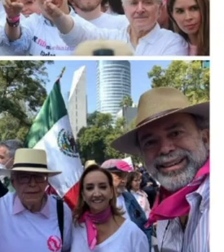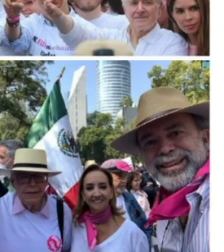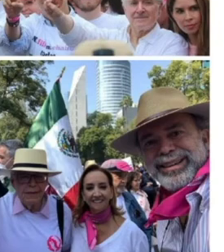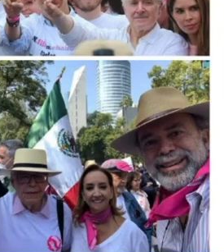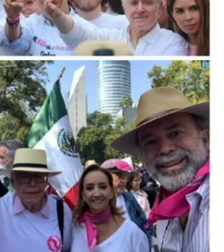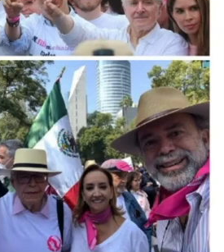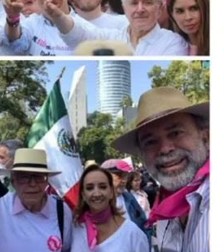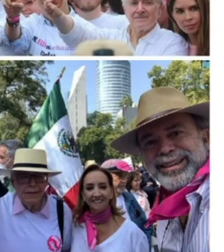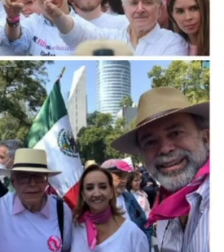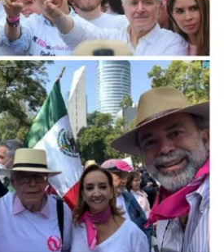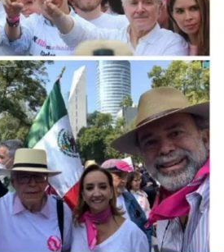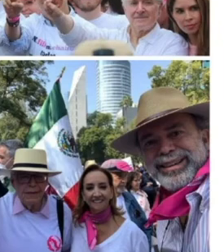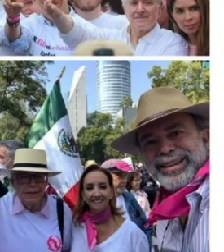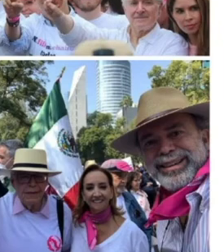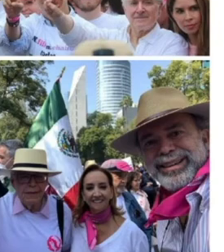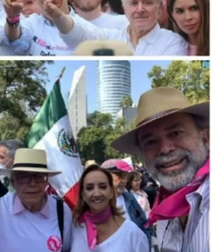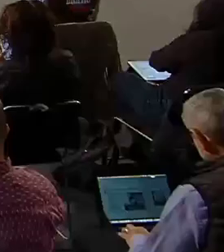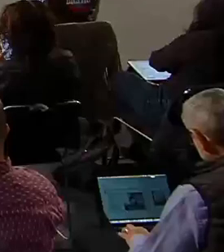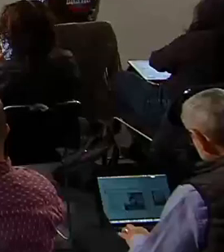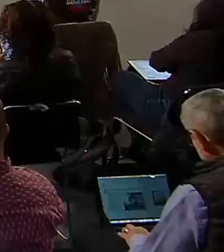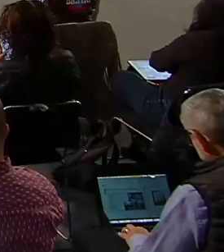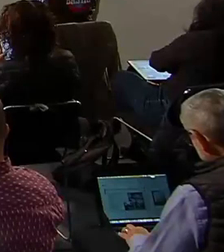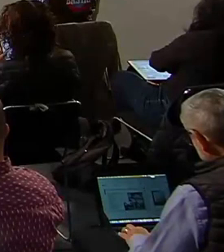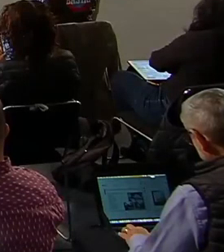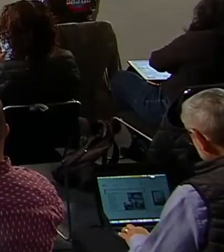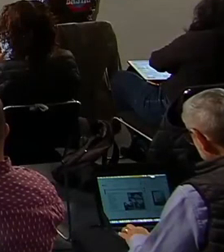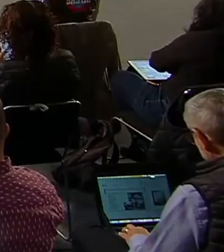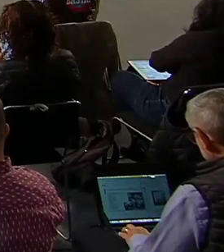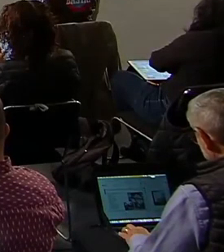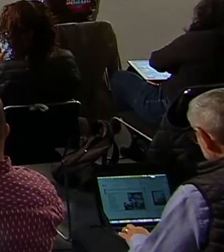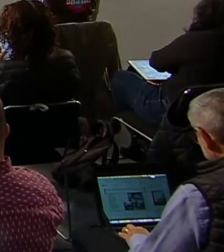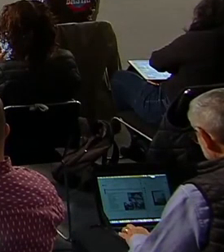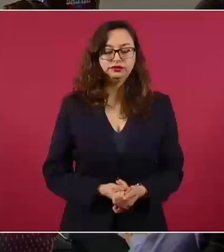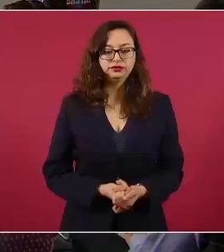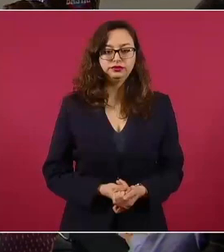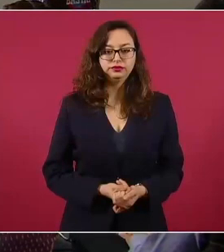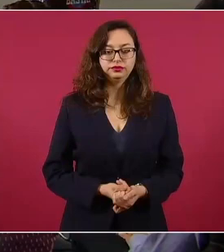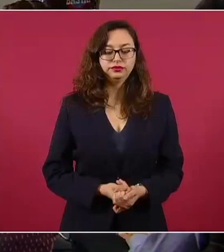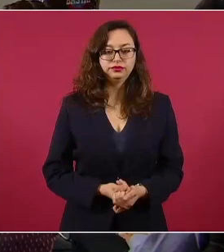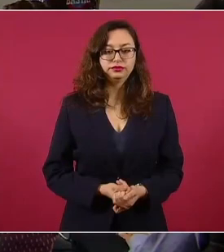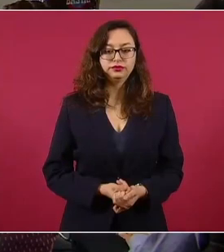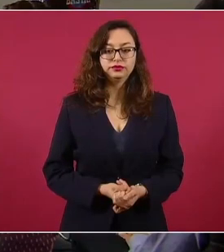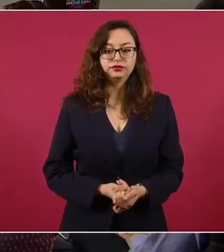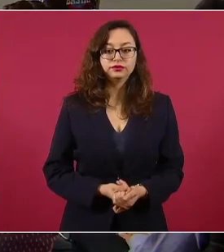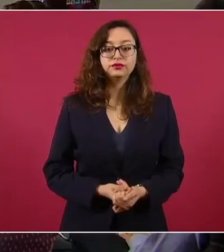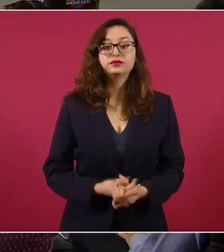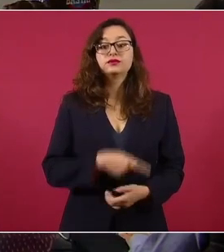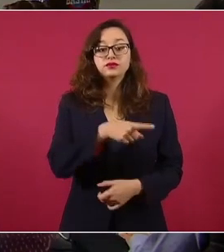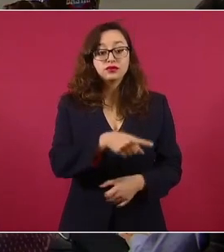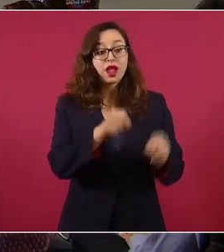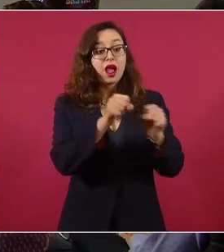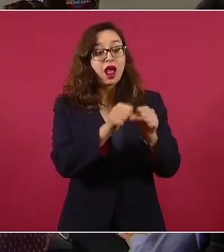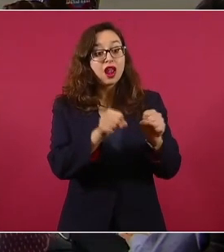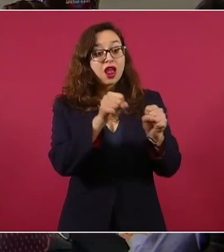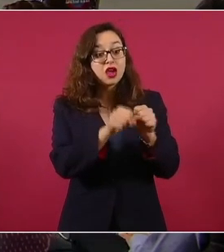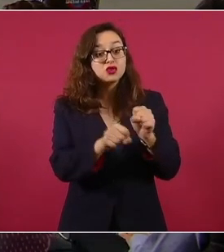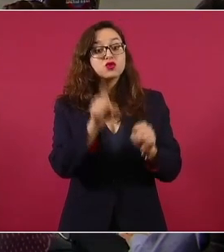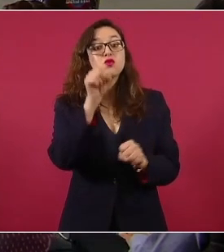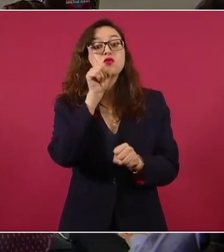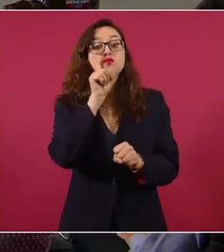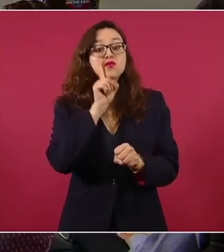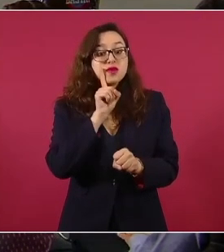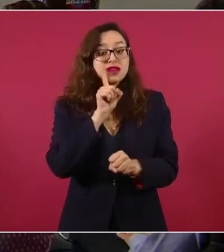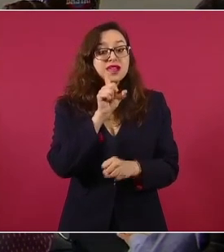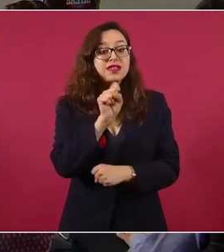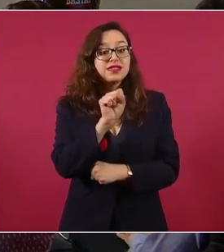Ah, la señora Claudia Ruiz Massieu, sobrina de Carlos Salinas de Gortari.